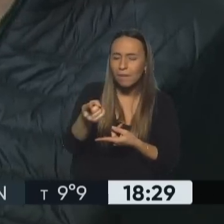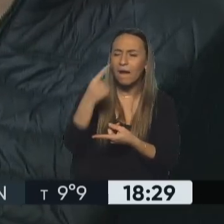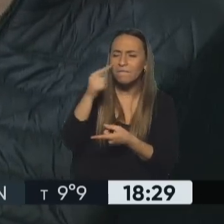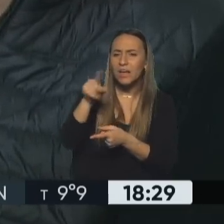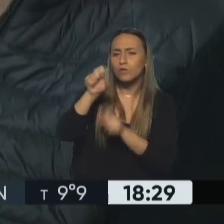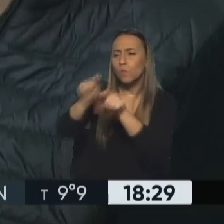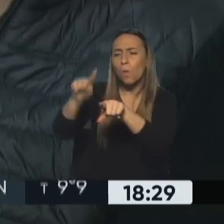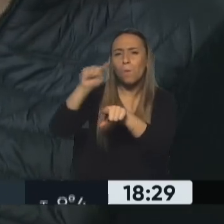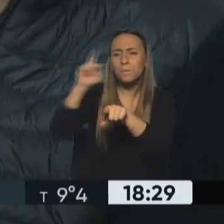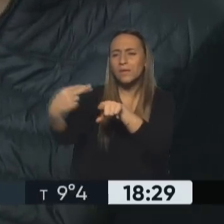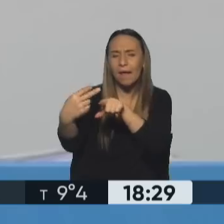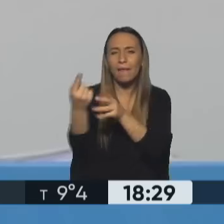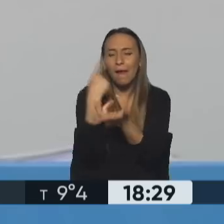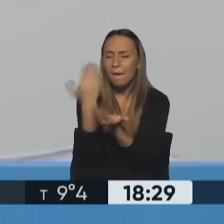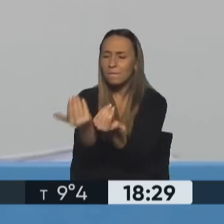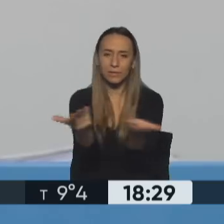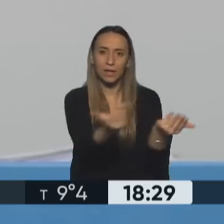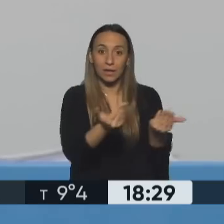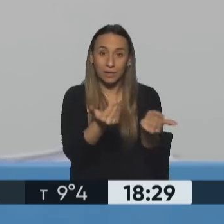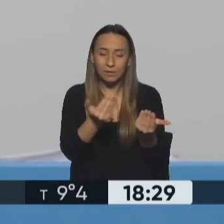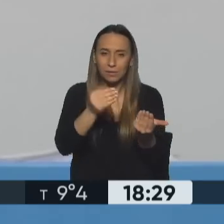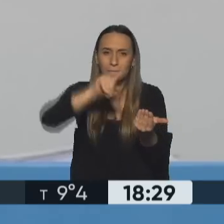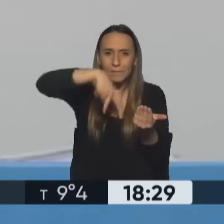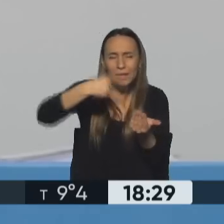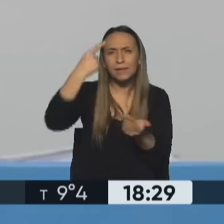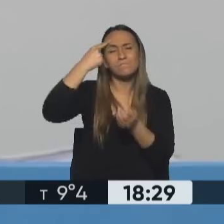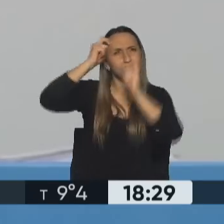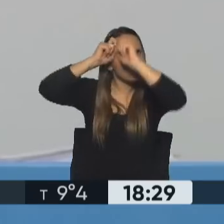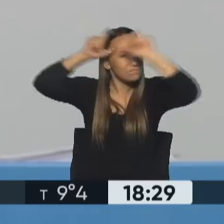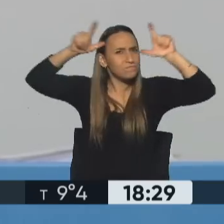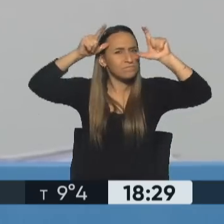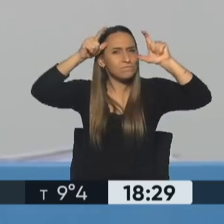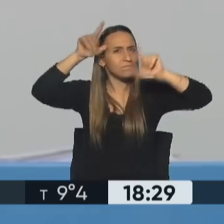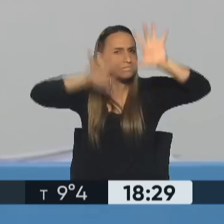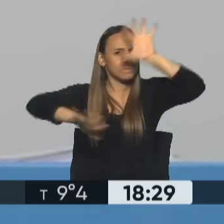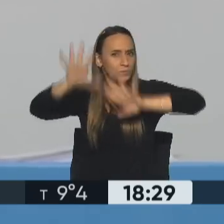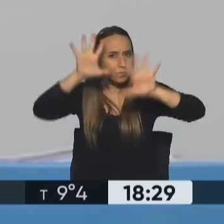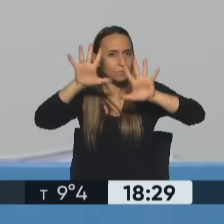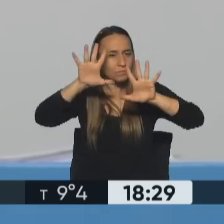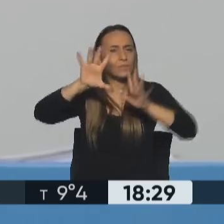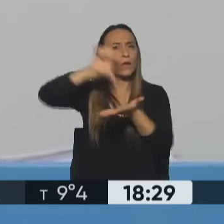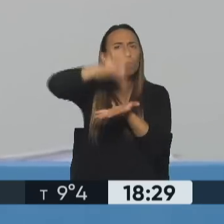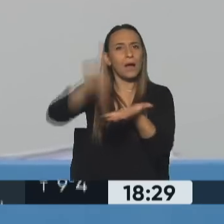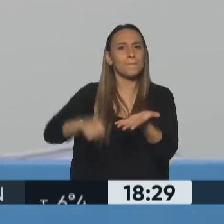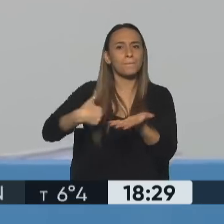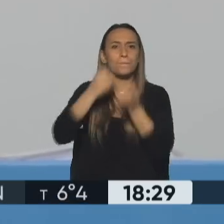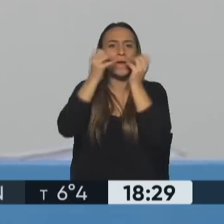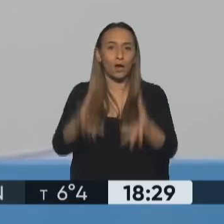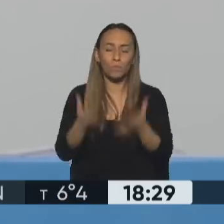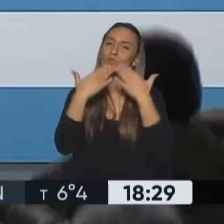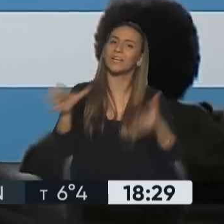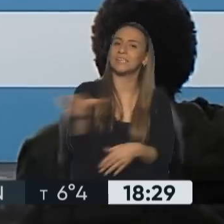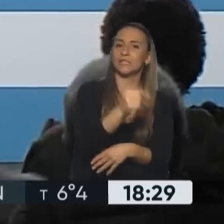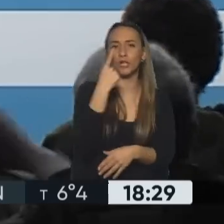y puede seguramente construir una idea, una sociedad y un país mejor. Muchas gracias a todos y a todas.